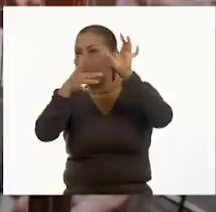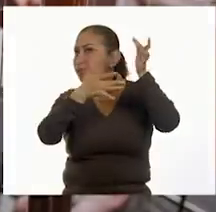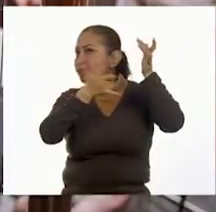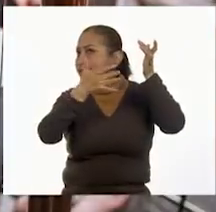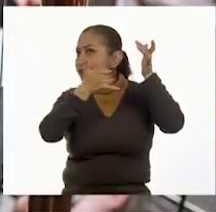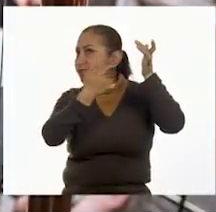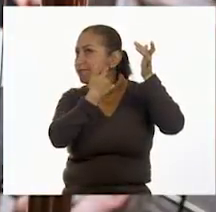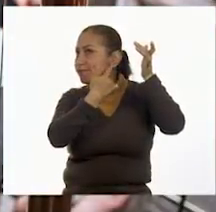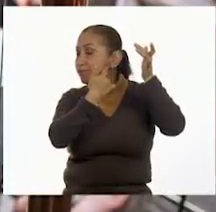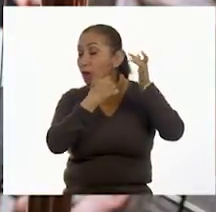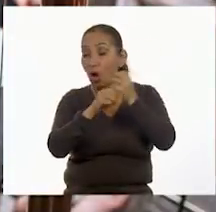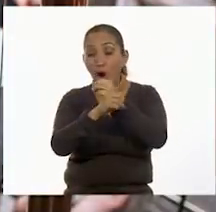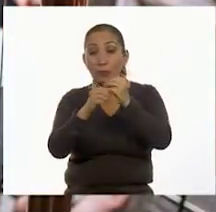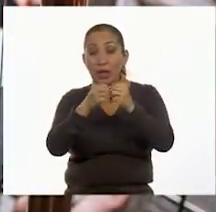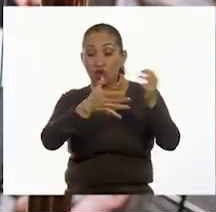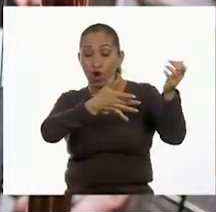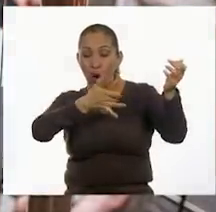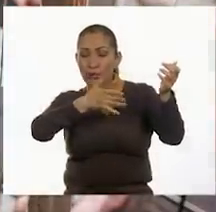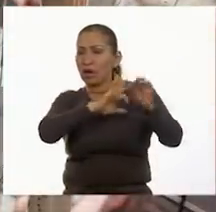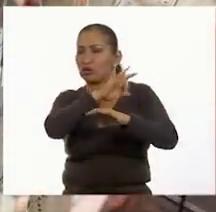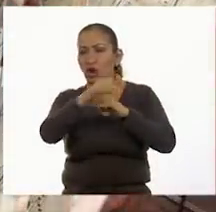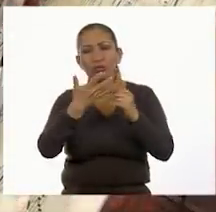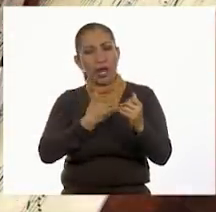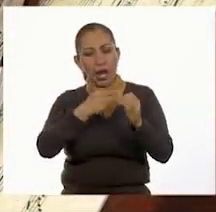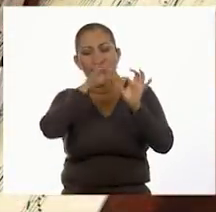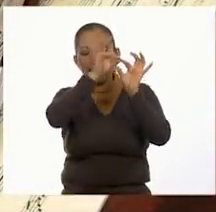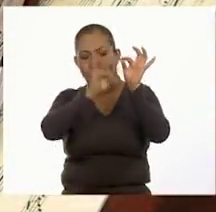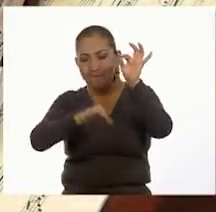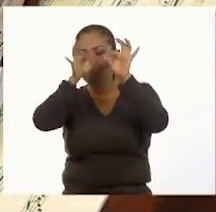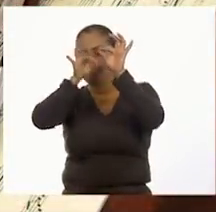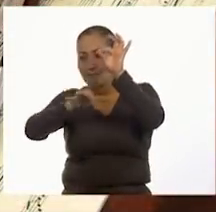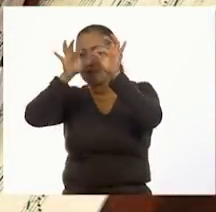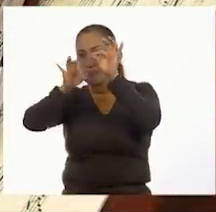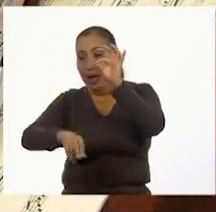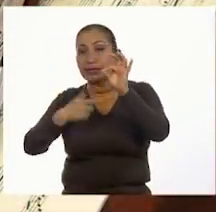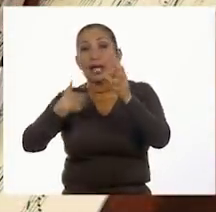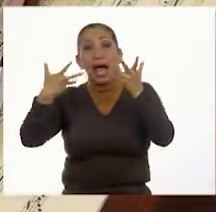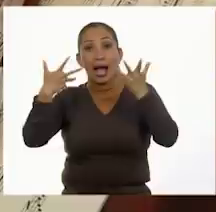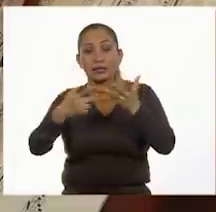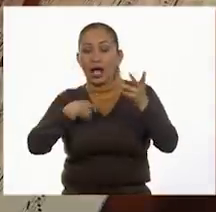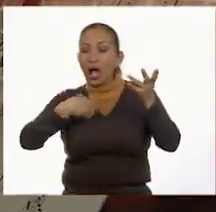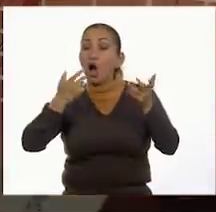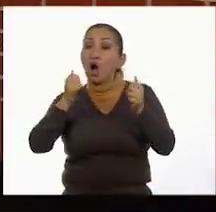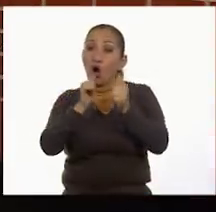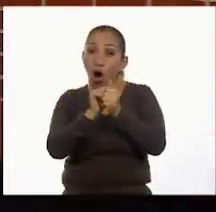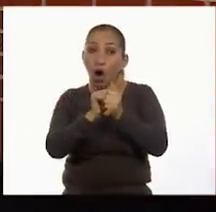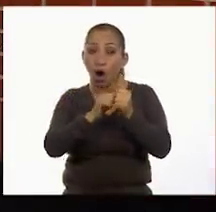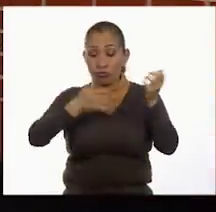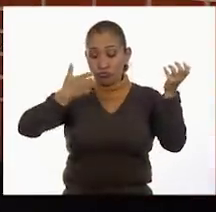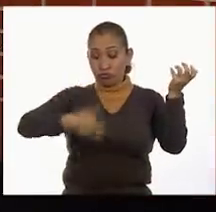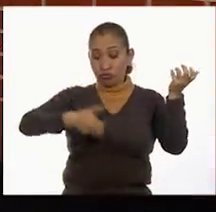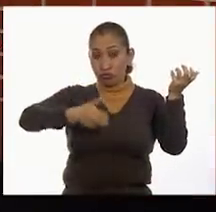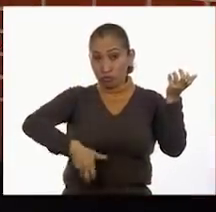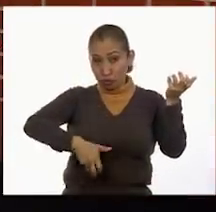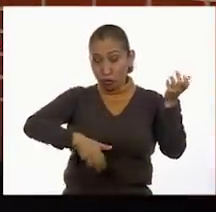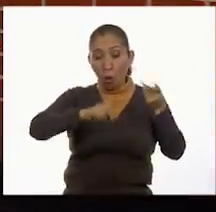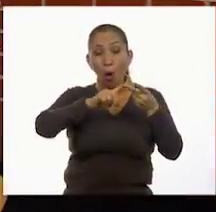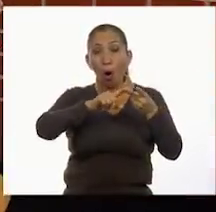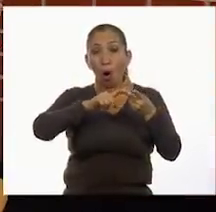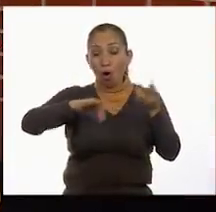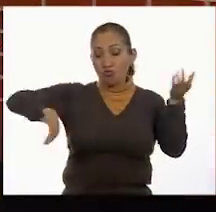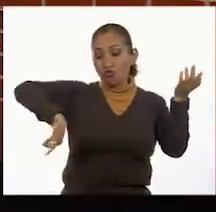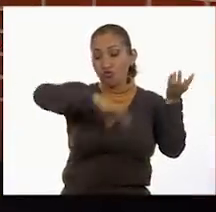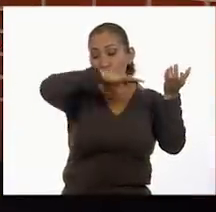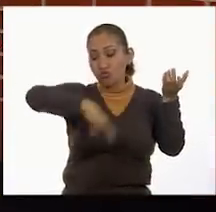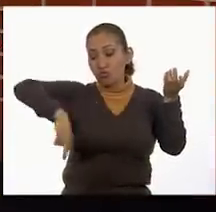afinaban. Los instrumentos de cuerda son todos aquellos que tienen cuerdas y se hacen sonar pulsando,